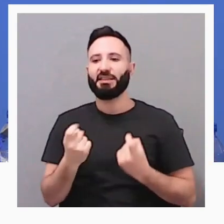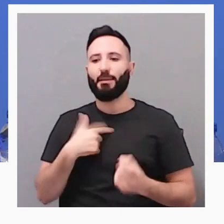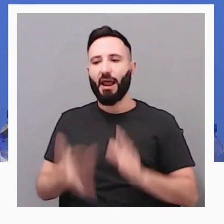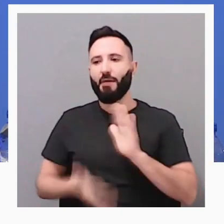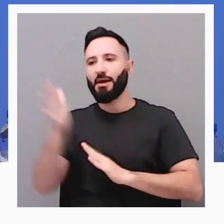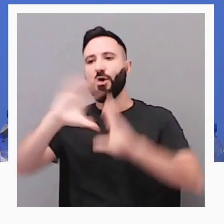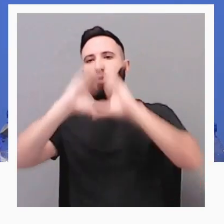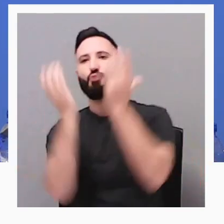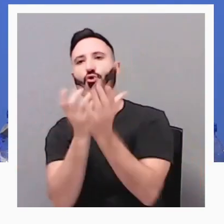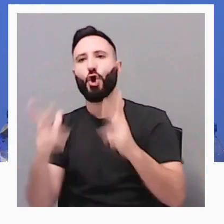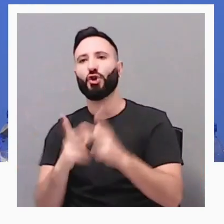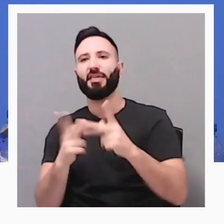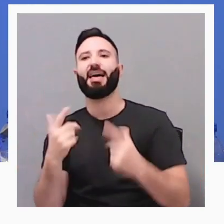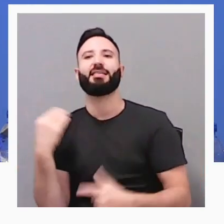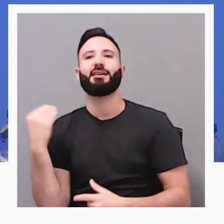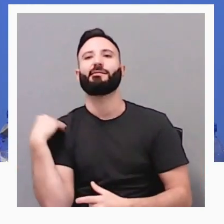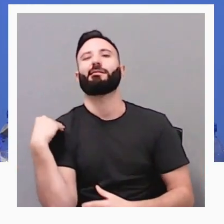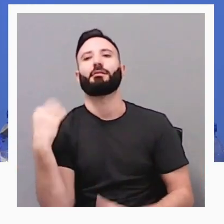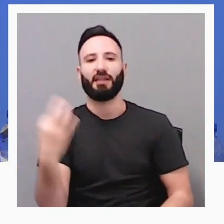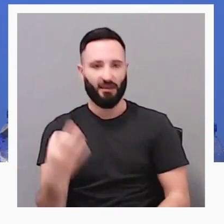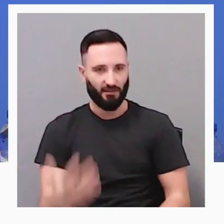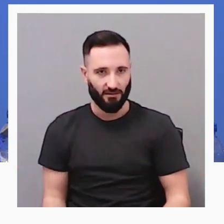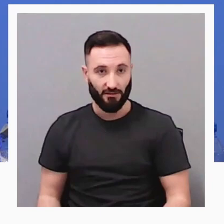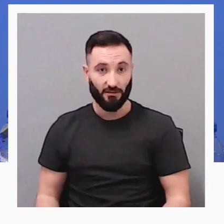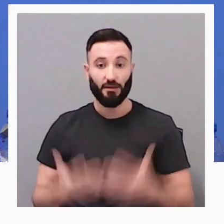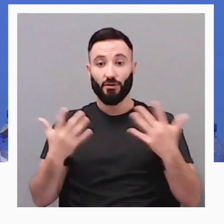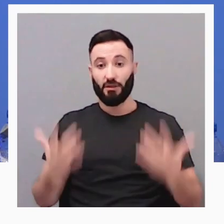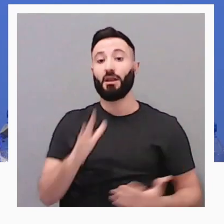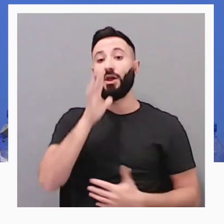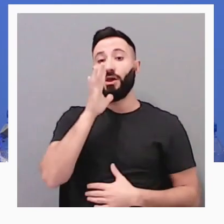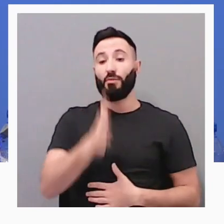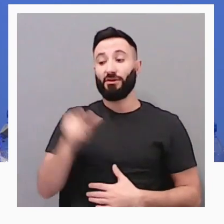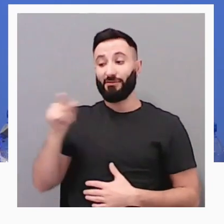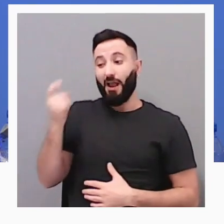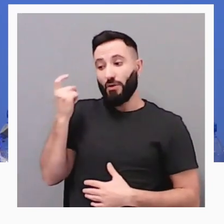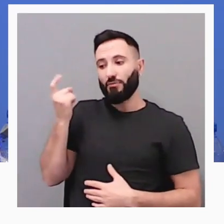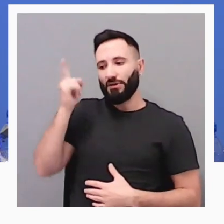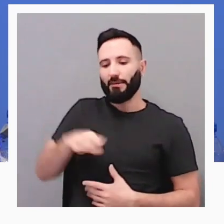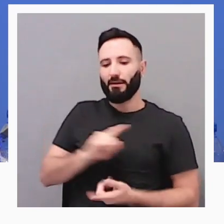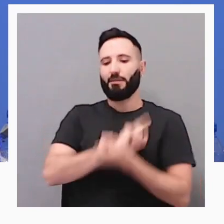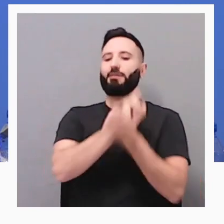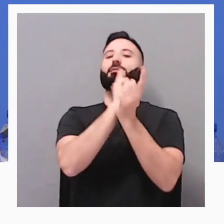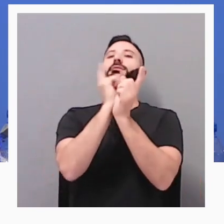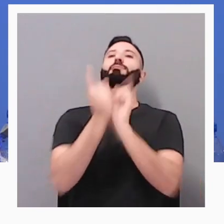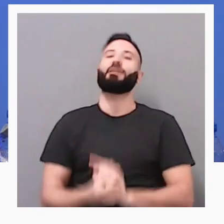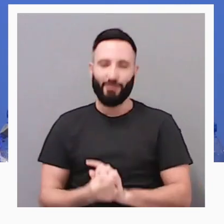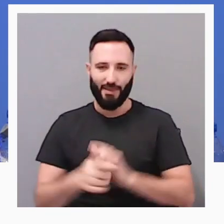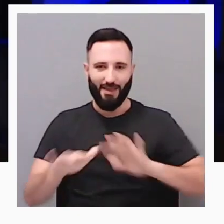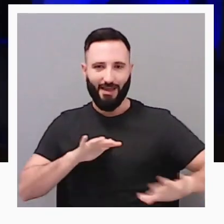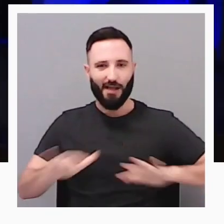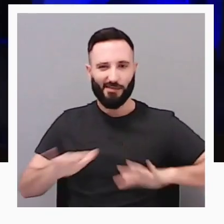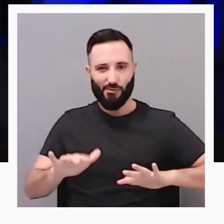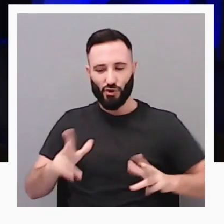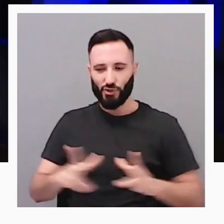va a la sociedad, qué es lo que la sociedad espera. Por tanto, también él se convierte en un transformador activo de esa sociedad